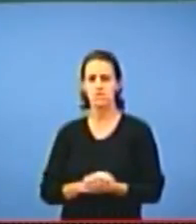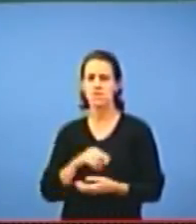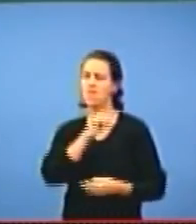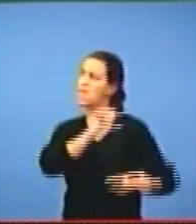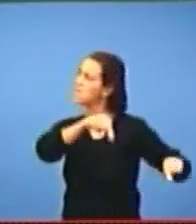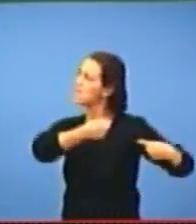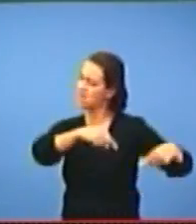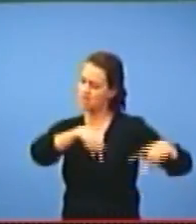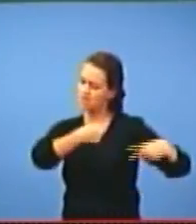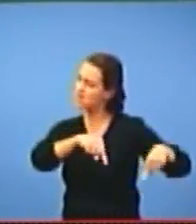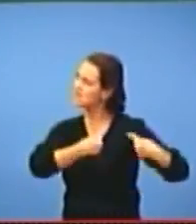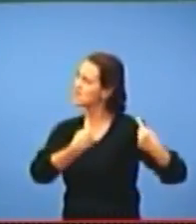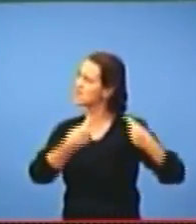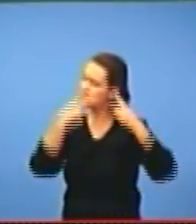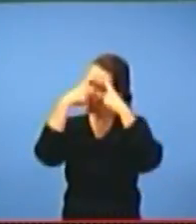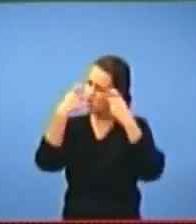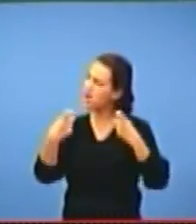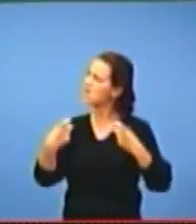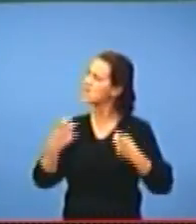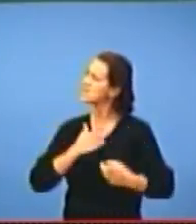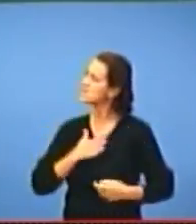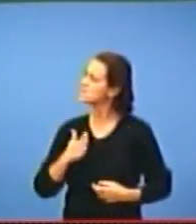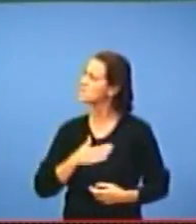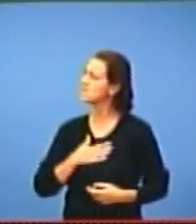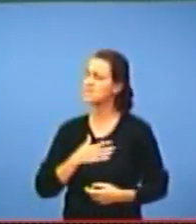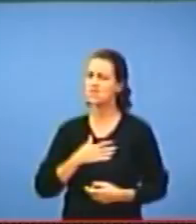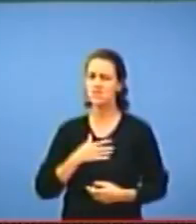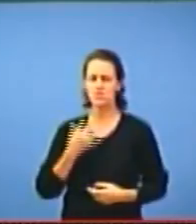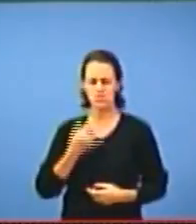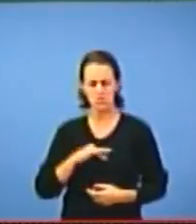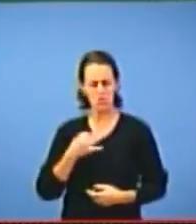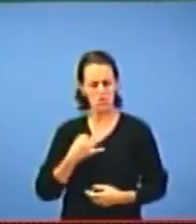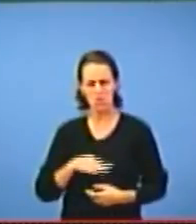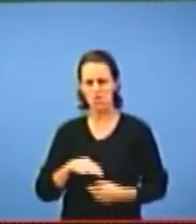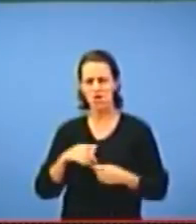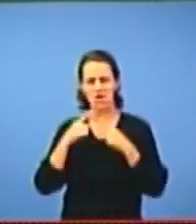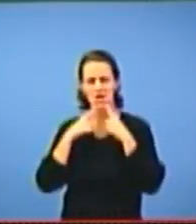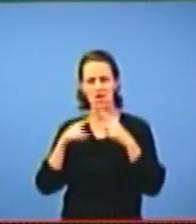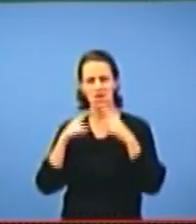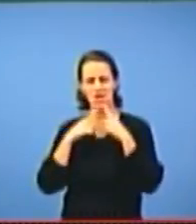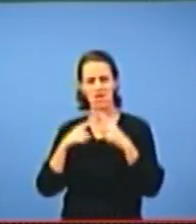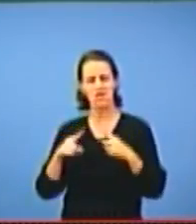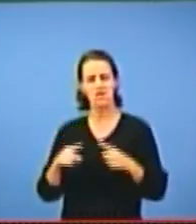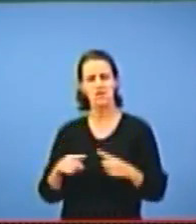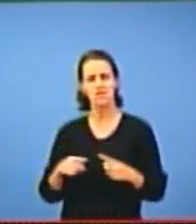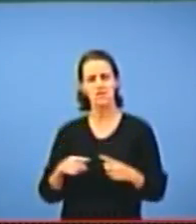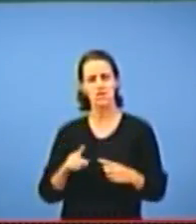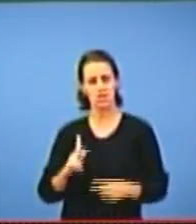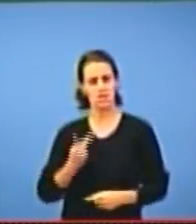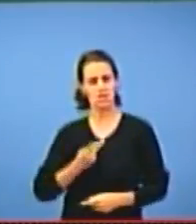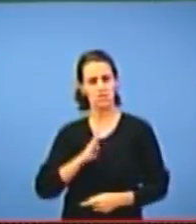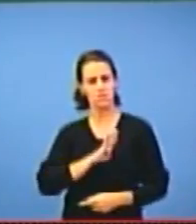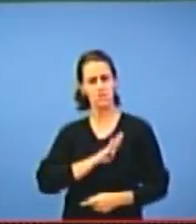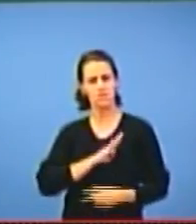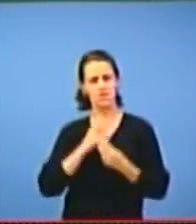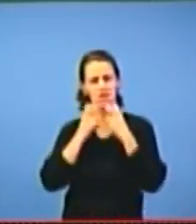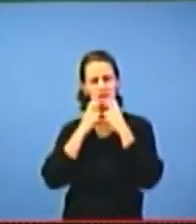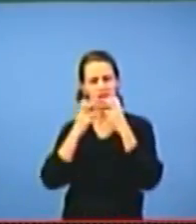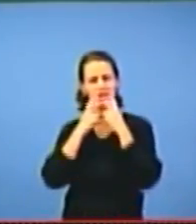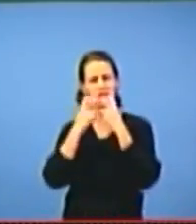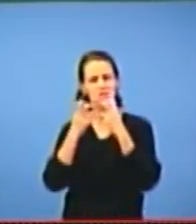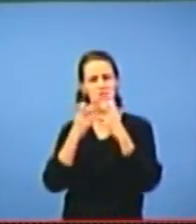al justo, la justicia nunca sale. Es el dolor de los profetas reclamando. Habacuc incluso dice así, hace un clamor cuando él